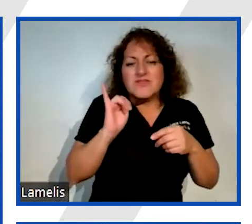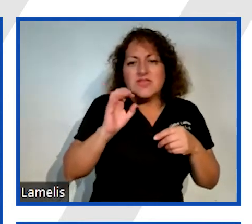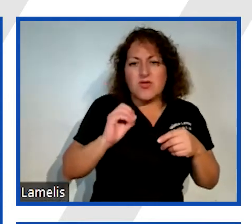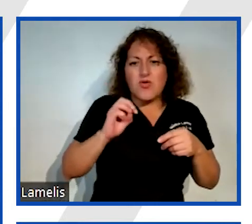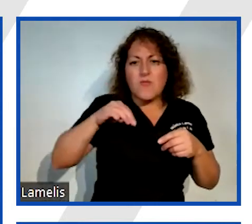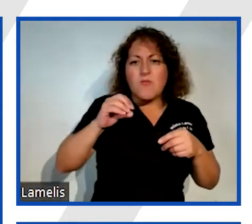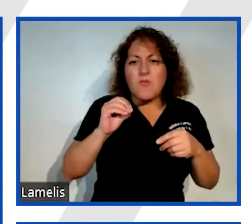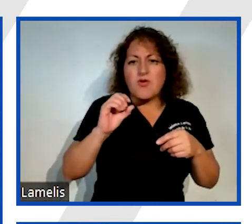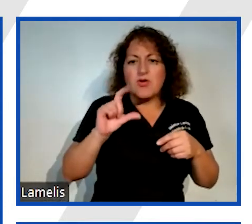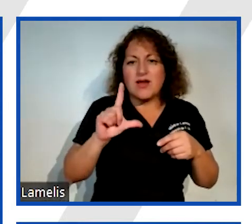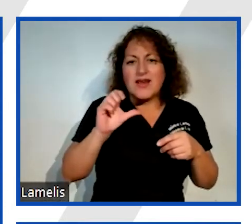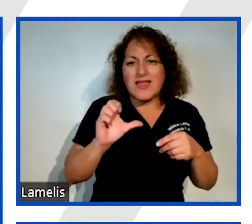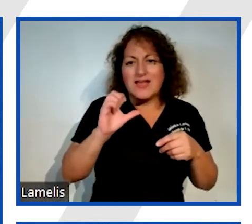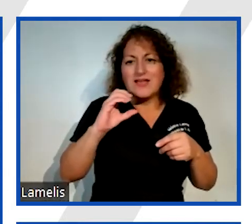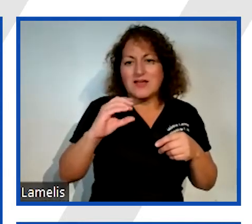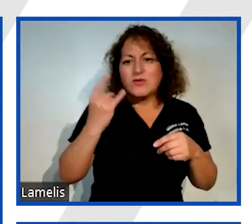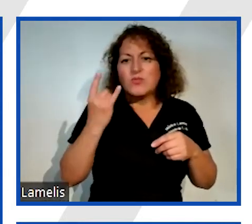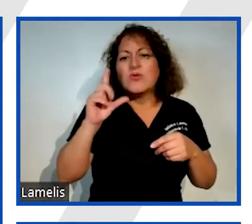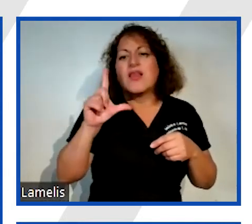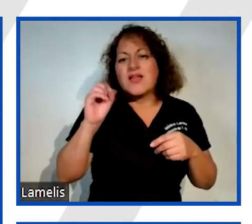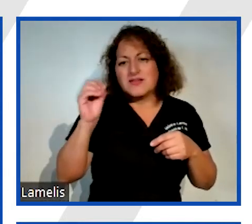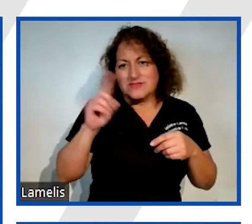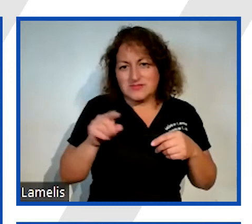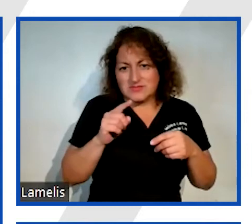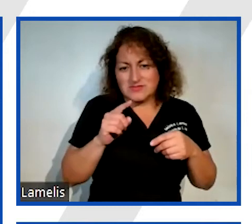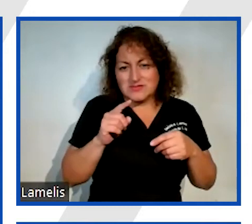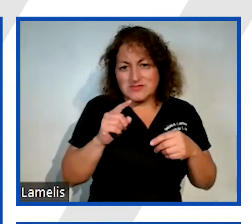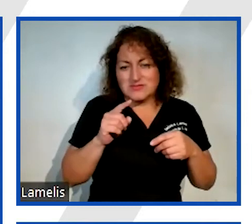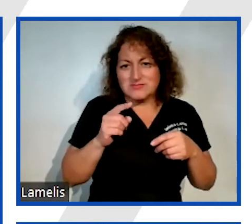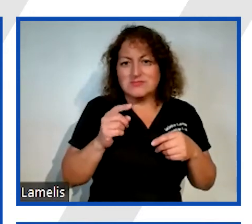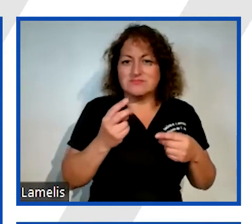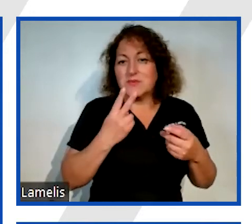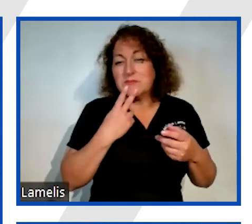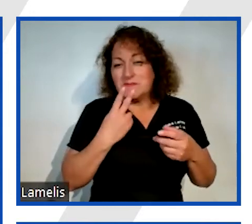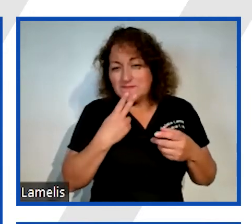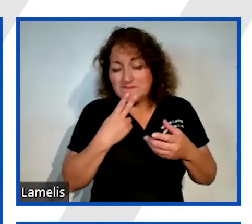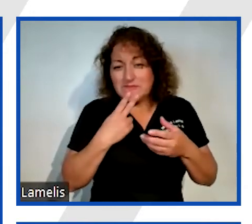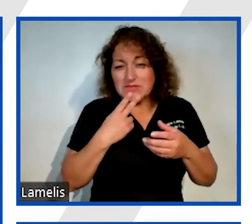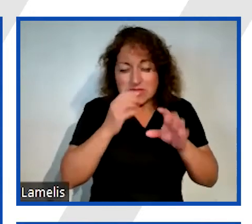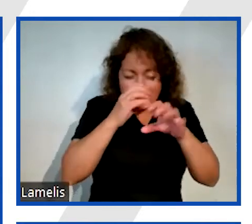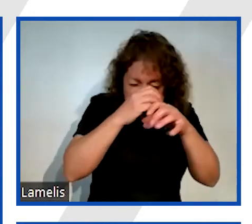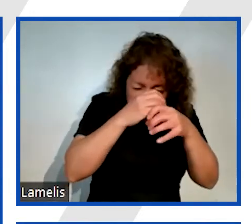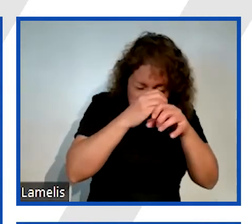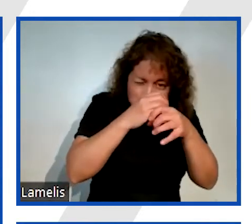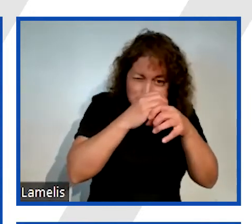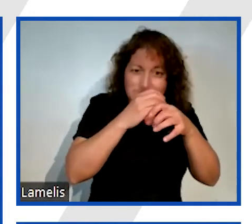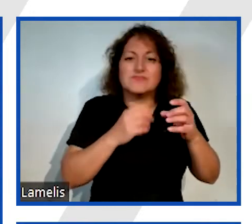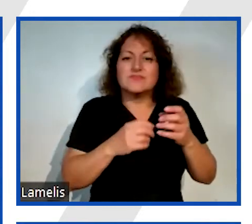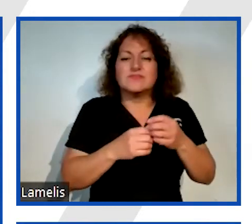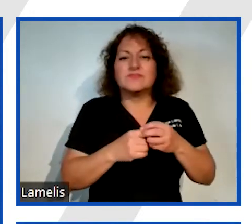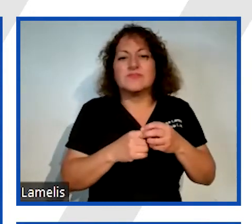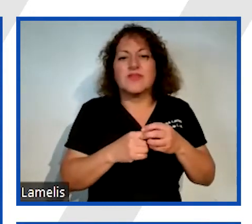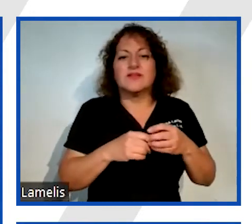y eso fue lo que empezó a formar la vida como si la segunda parte verdad sería la etapa